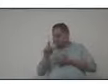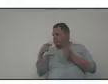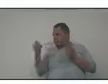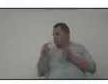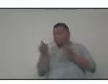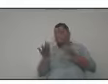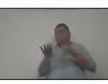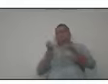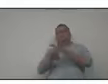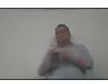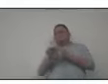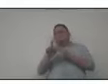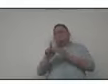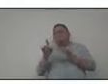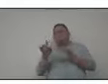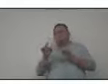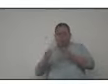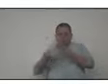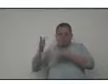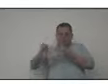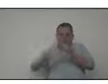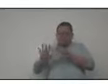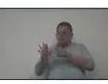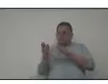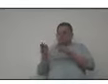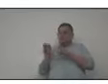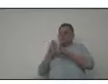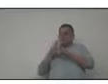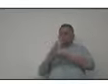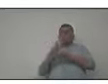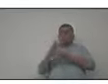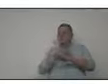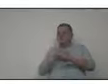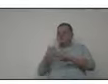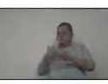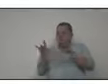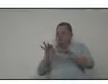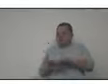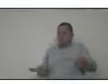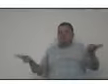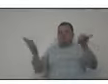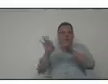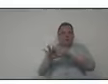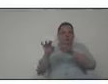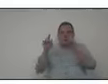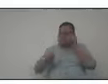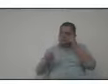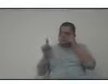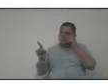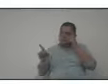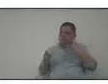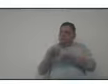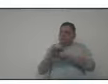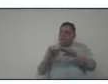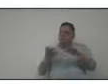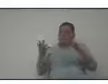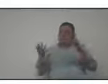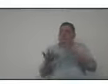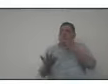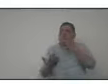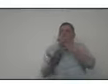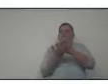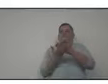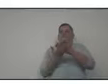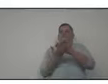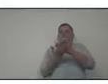y la prevención del riesgo en salud. Uh-huh. Entonces, por eso es importante, y solo los estamos captando cuando